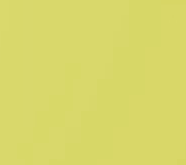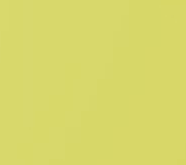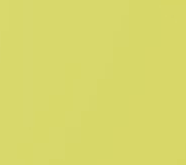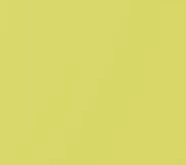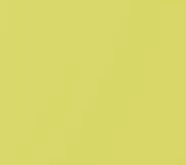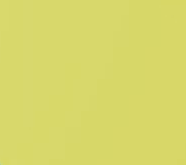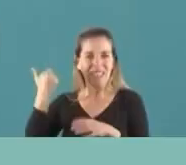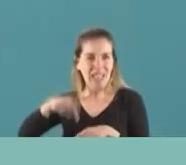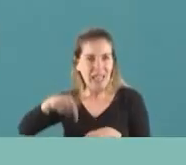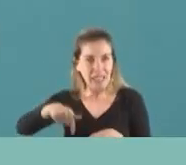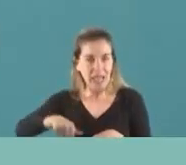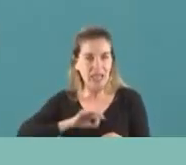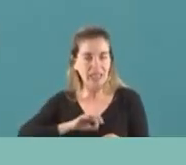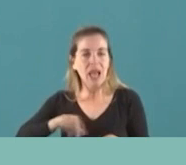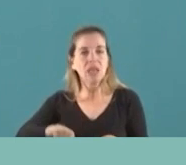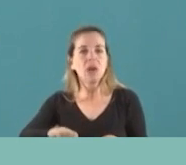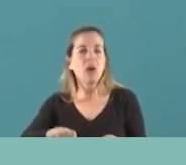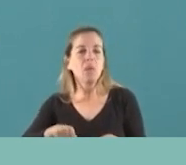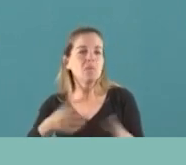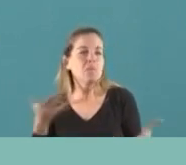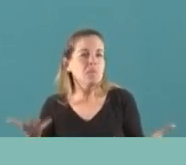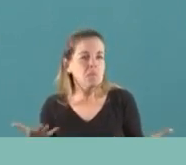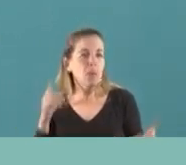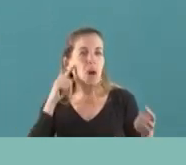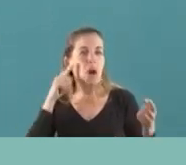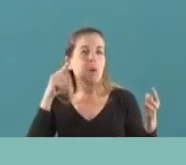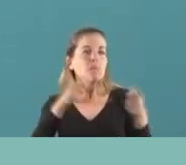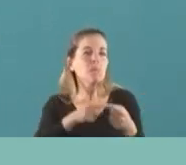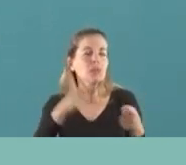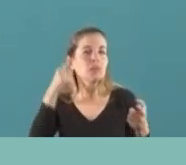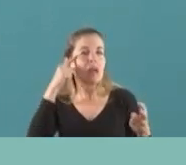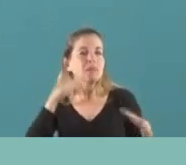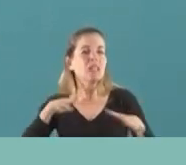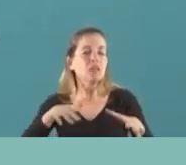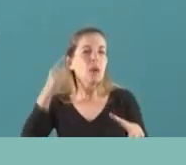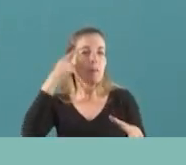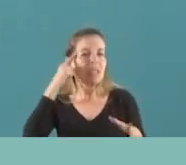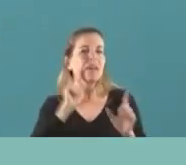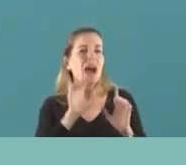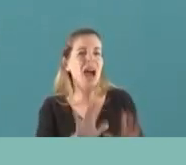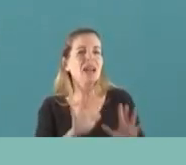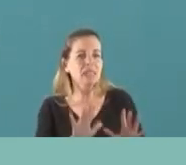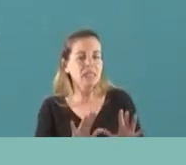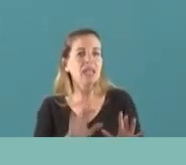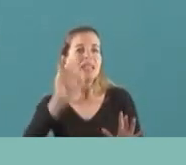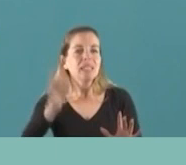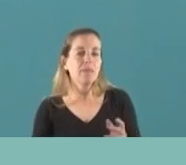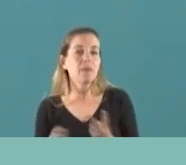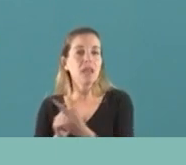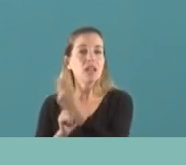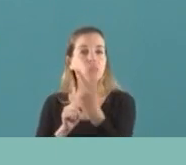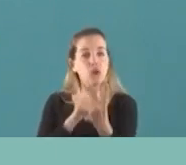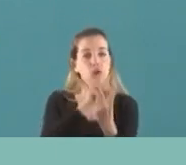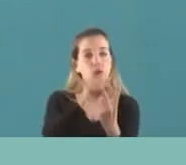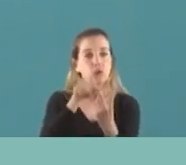en ese sentido no es un panorama muy diferente de que esperábamos sí entendemos que hay dos de las opciones Como dijo